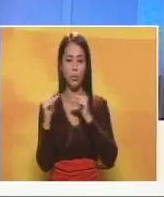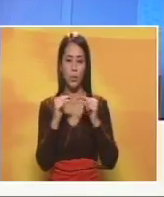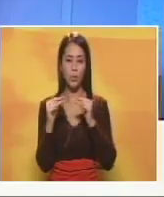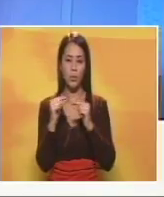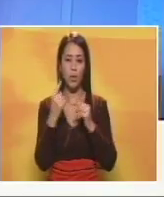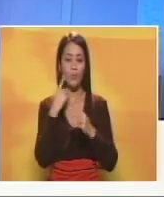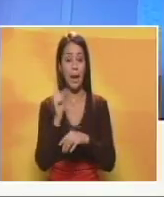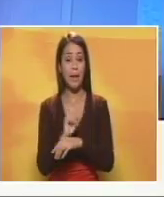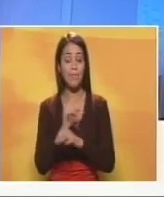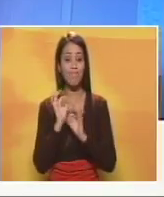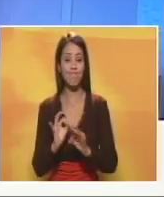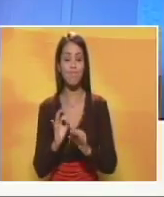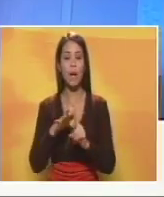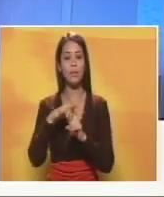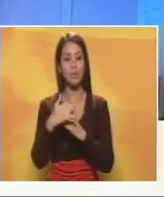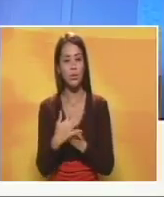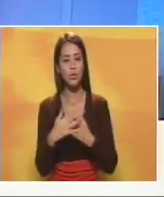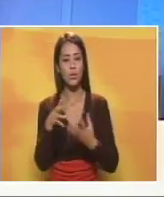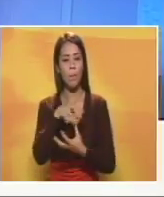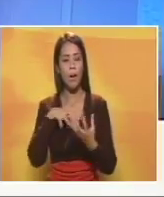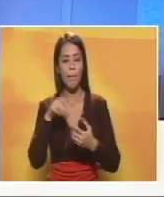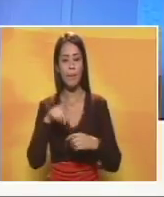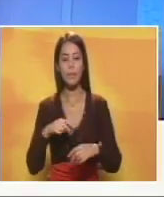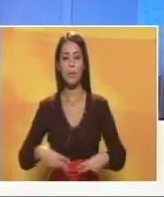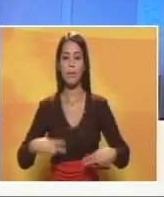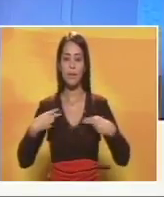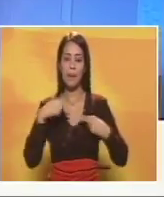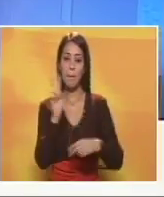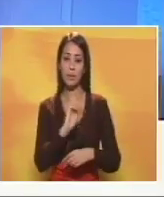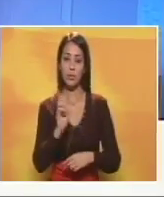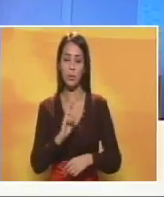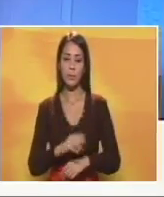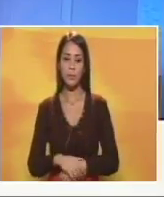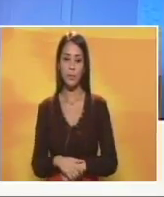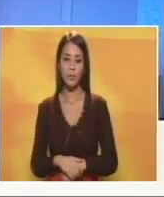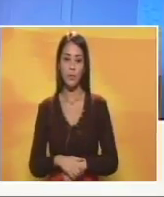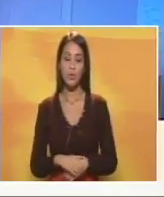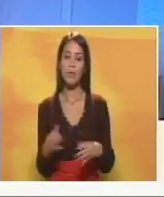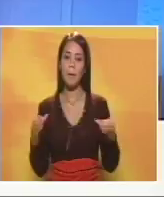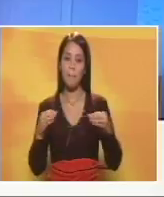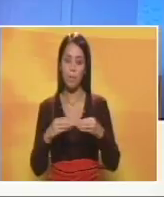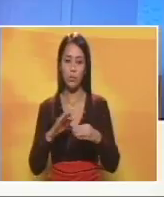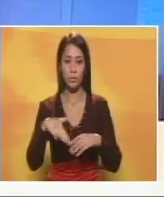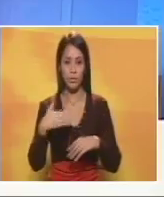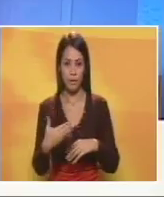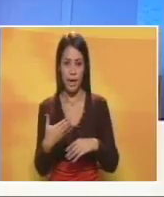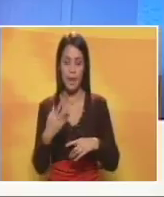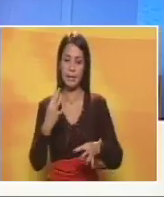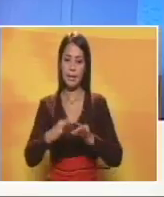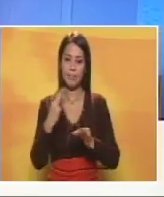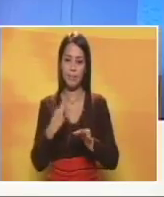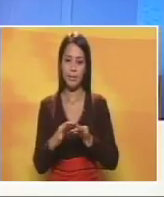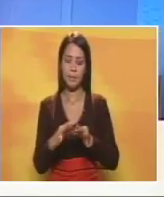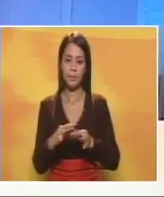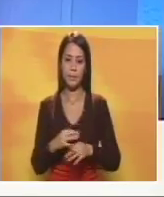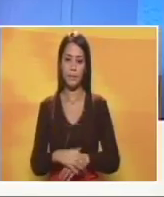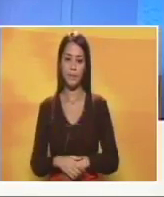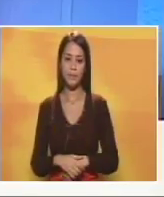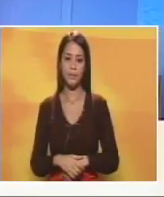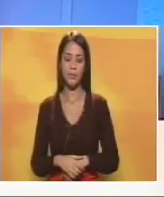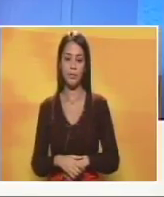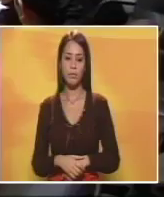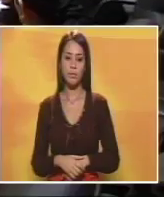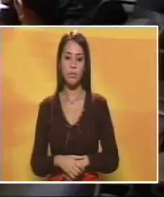carácter de urgencia la crisis humanitaria producto de la migración masiva en Venezuela durante la próxima reunión que se realizará en septiembre en Viena, Austria.